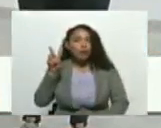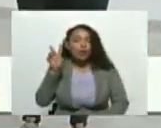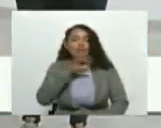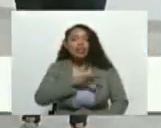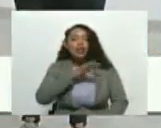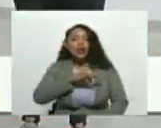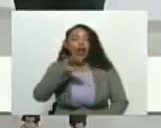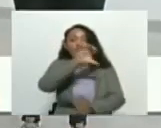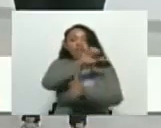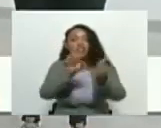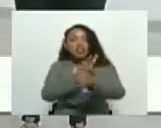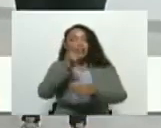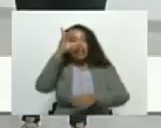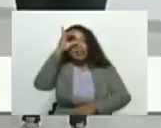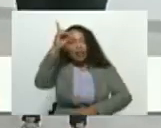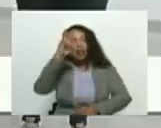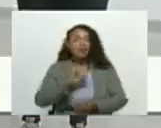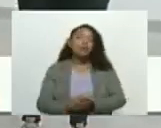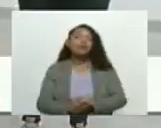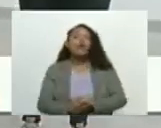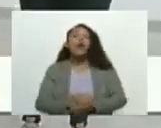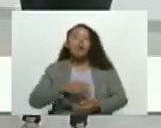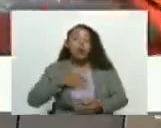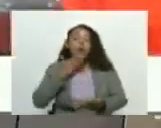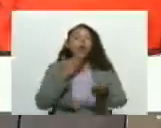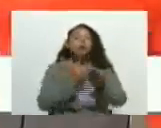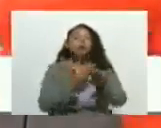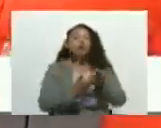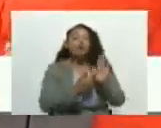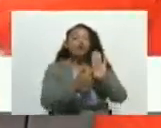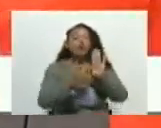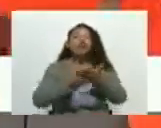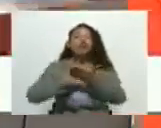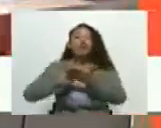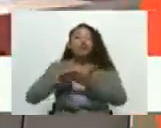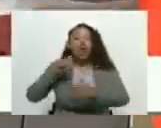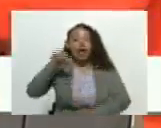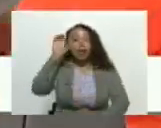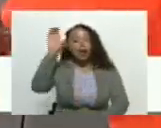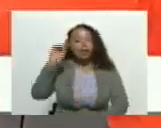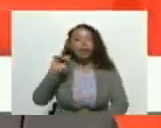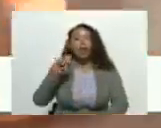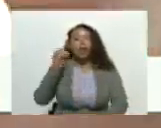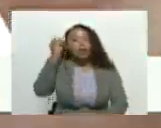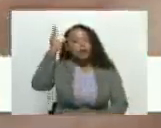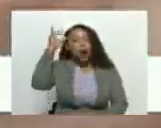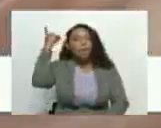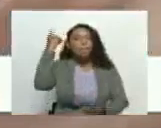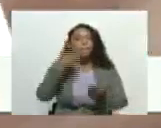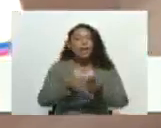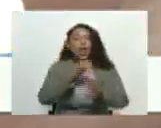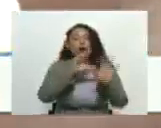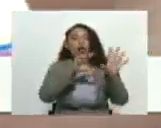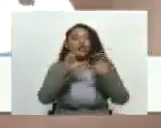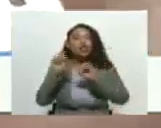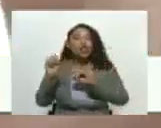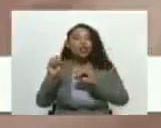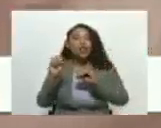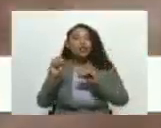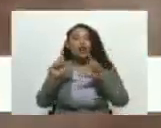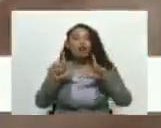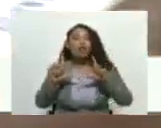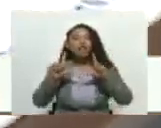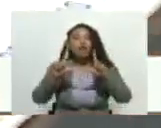vicepresidenta, podemos presentarle como solución al país la capacidad de 1.800 placas por día en una